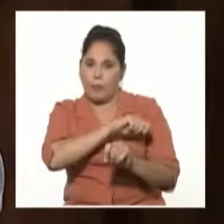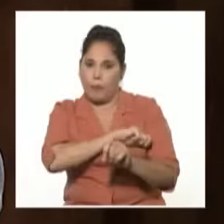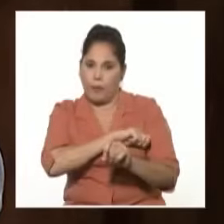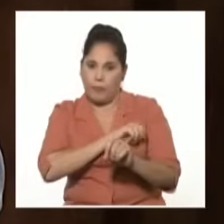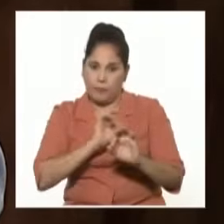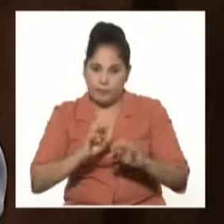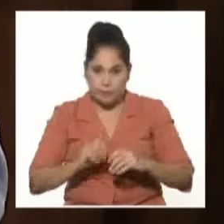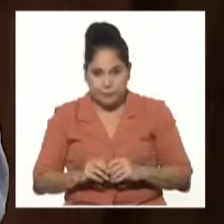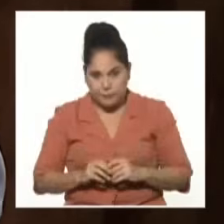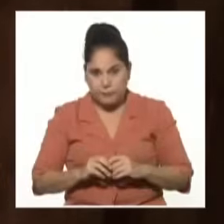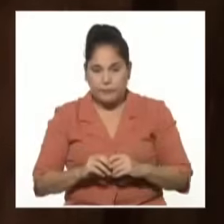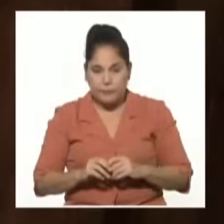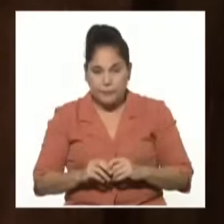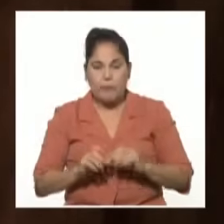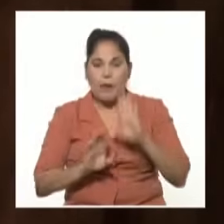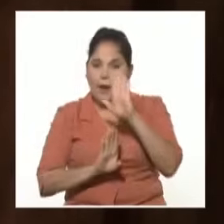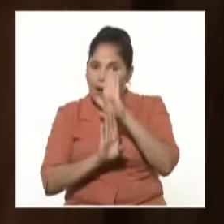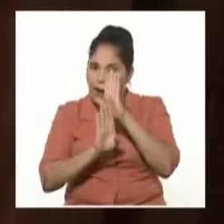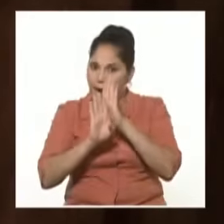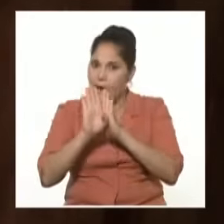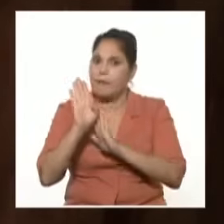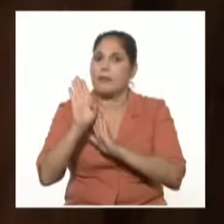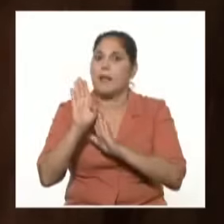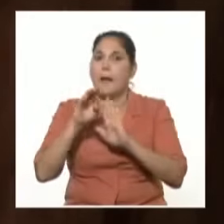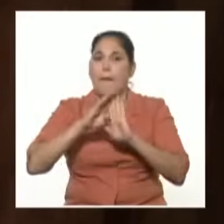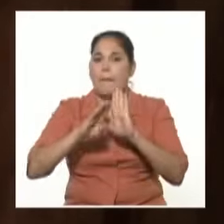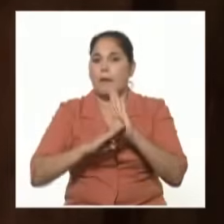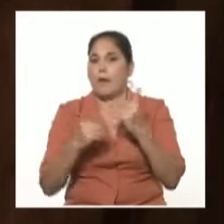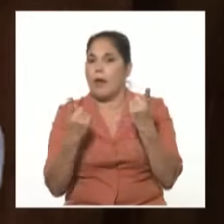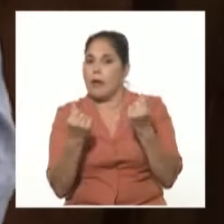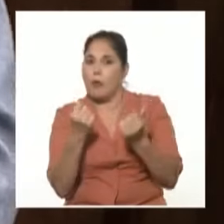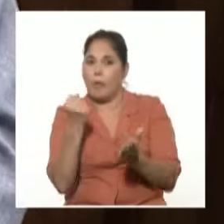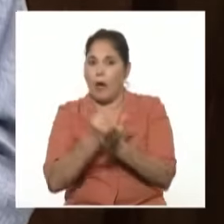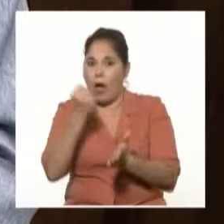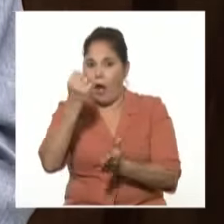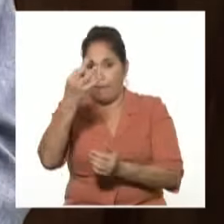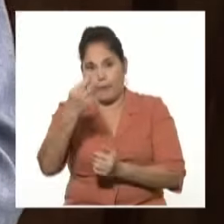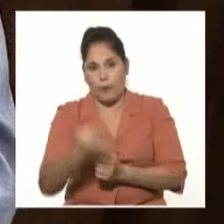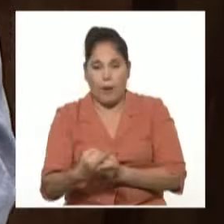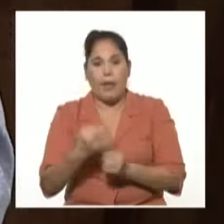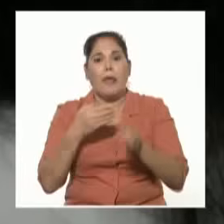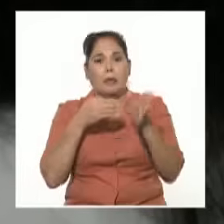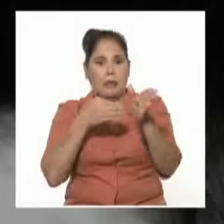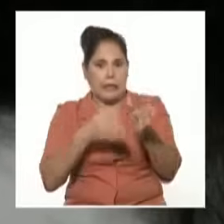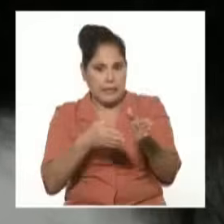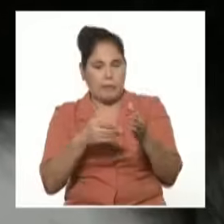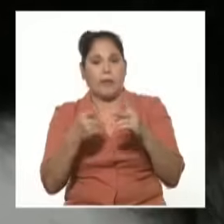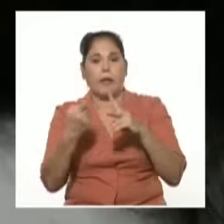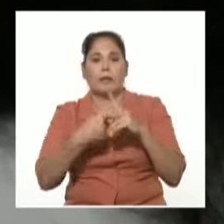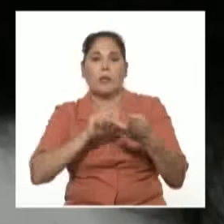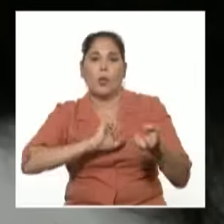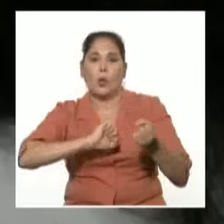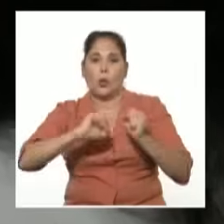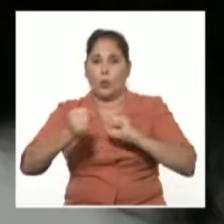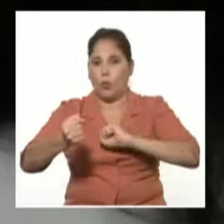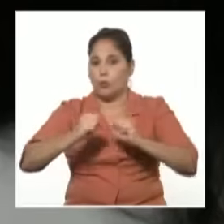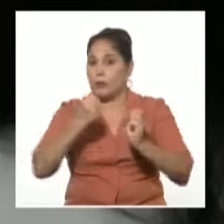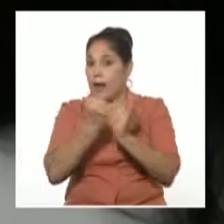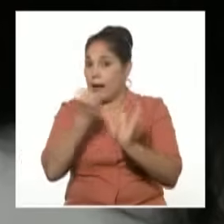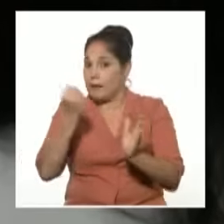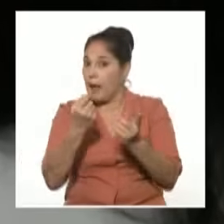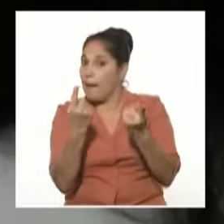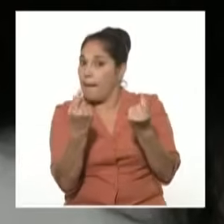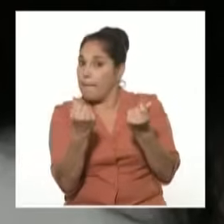realizando. Avanzar en la implementación de las medidas económicas aprobadas con disciplina y control. Garantizar que el